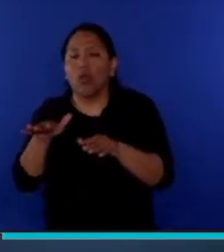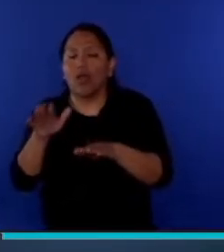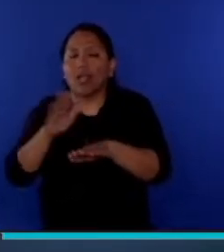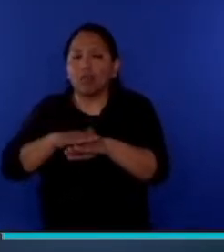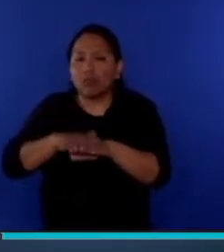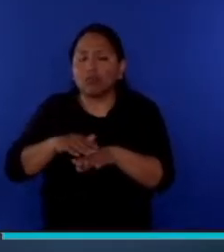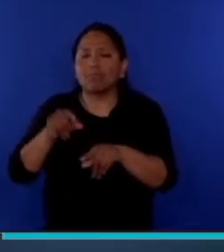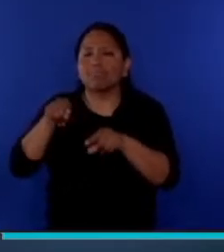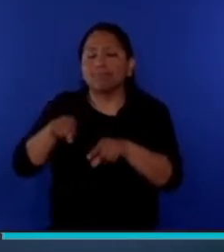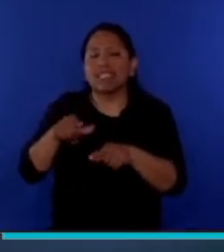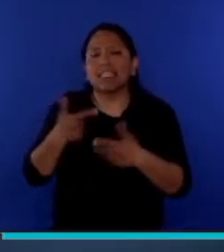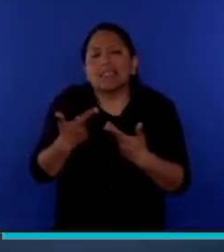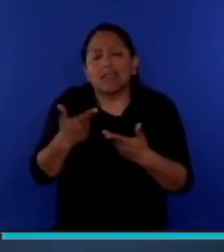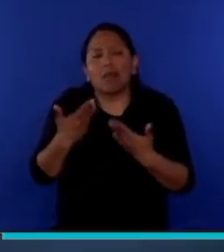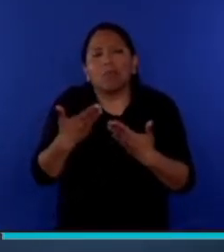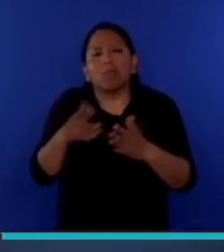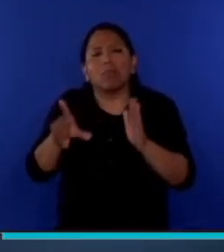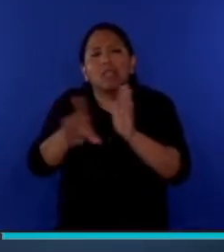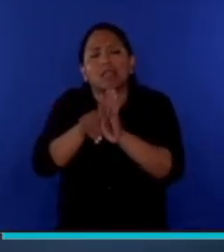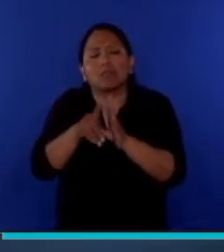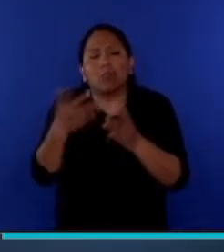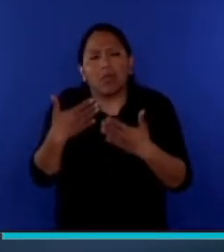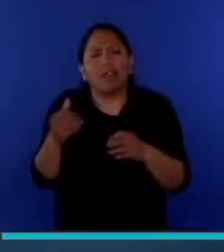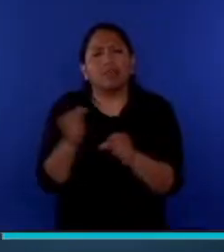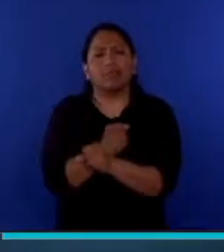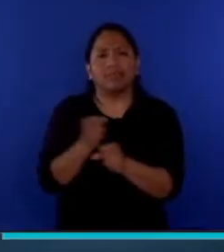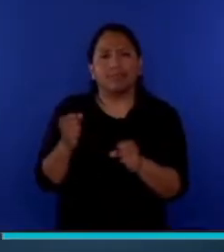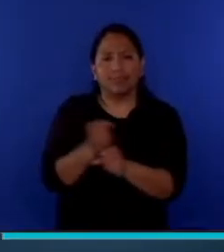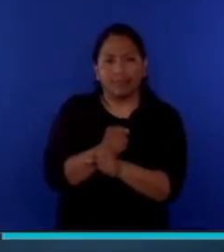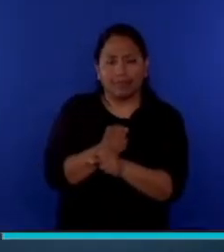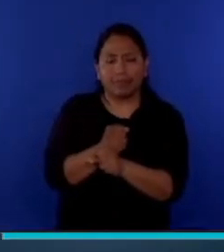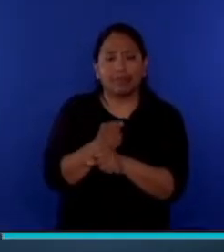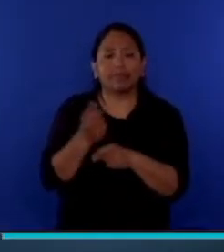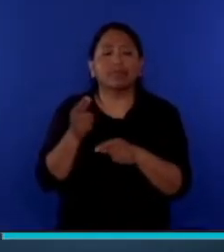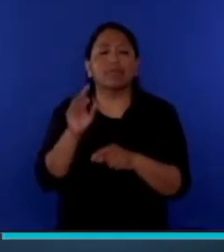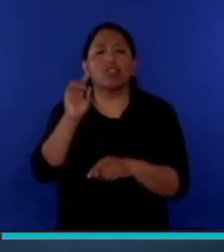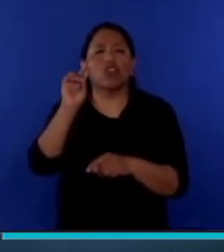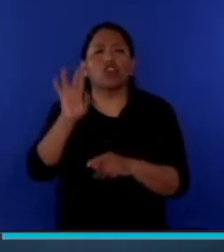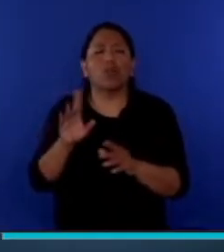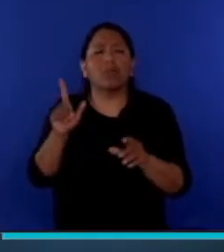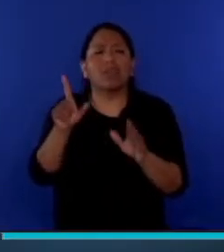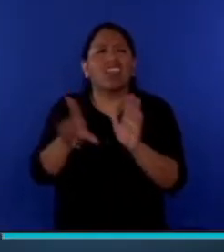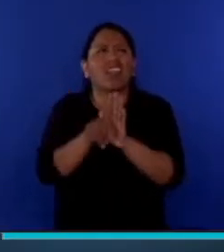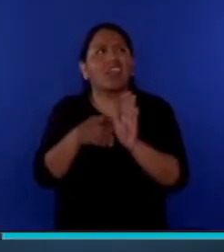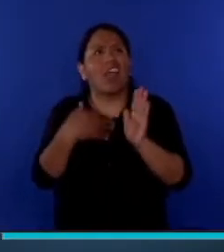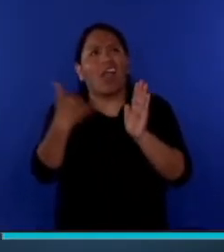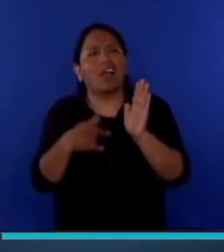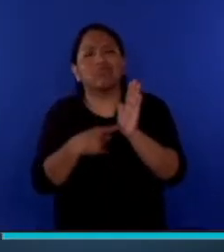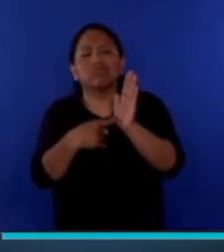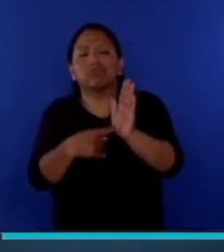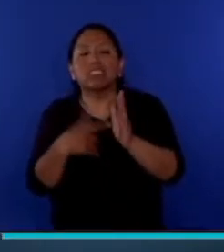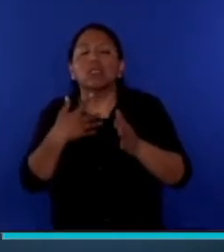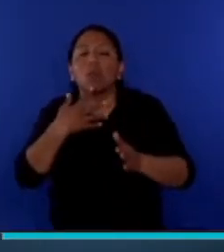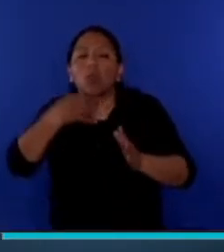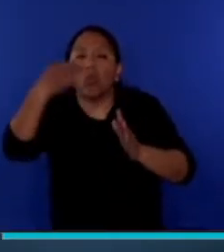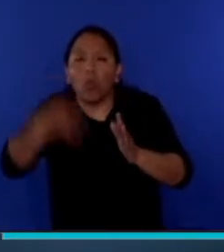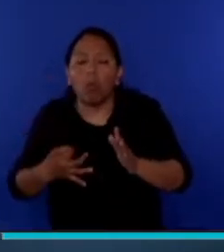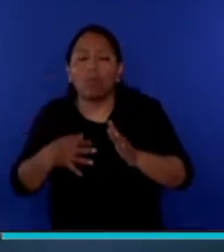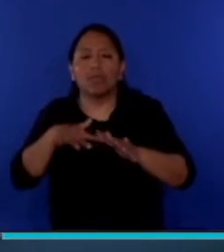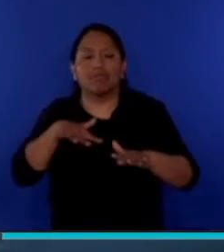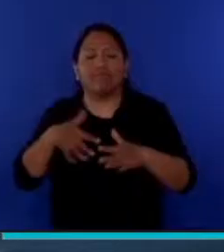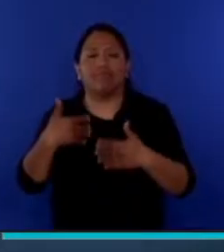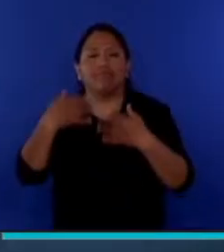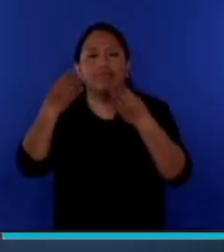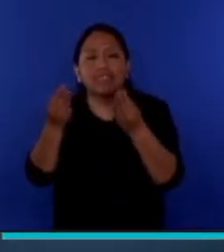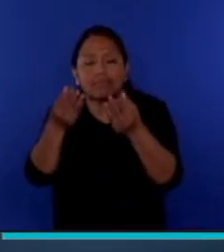la posibilidad de que estas leyes se sancionen, no solamente que existan, sino por sobre todo que sean implementables, que sean útiles,